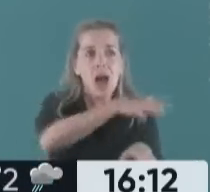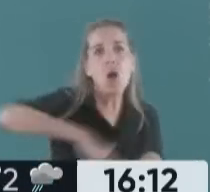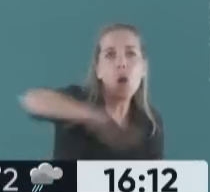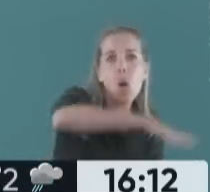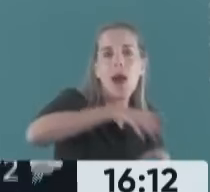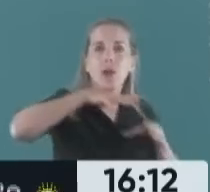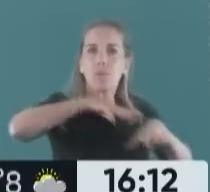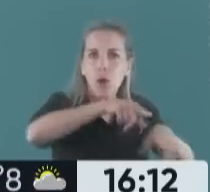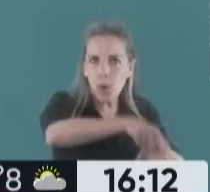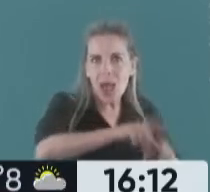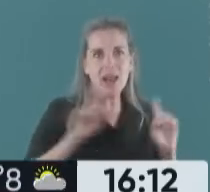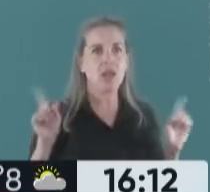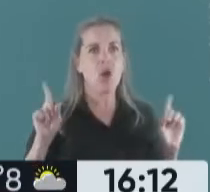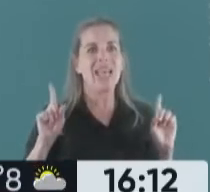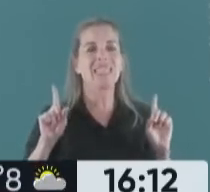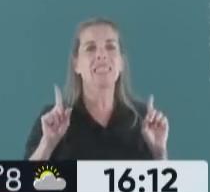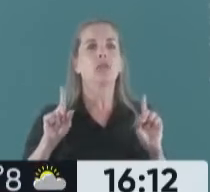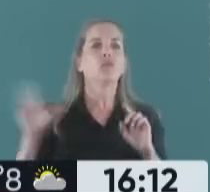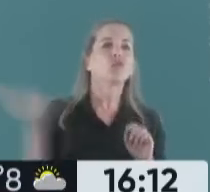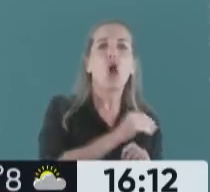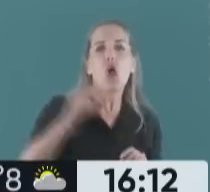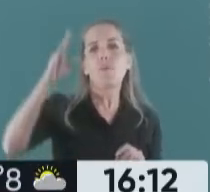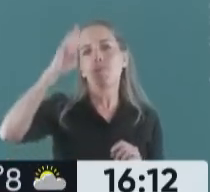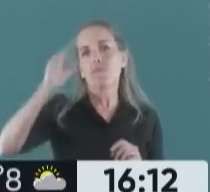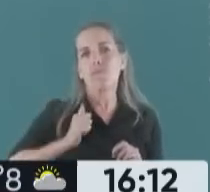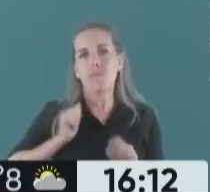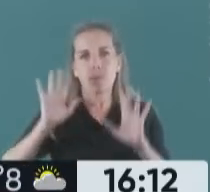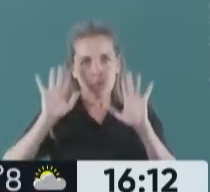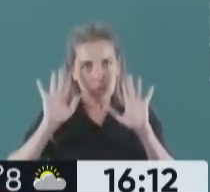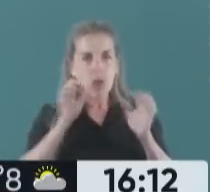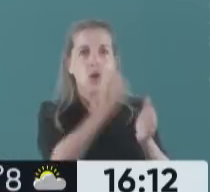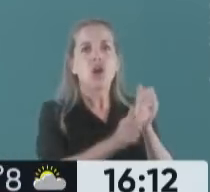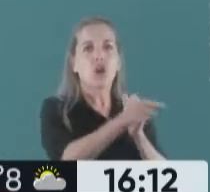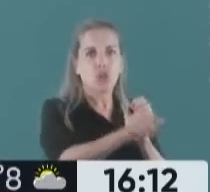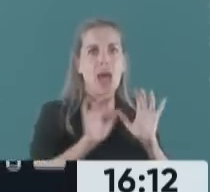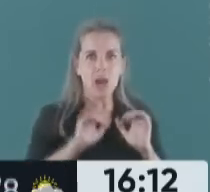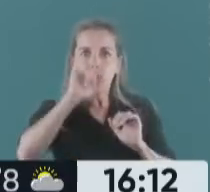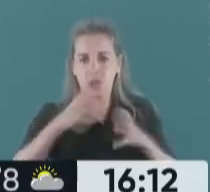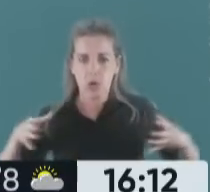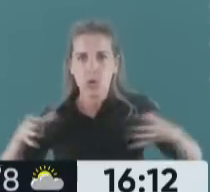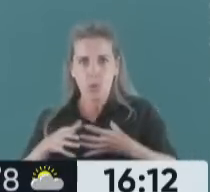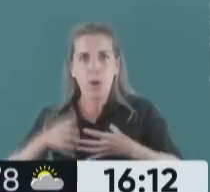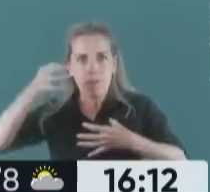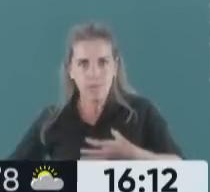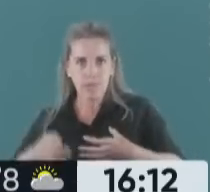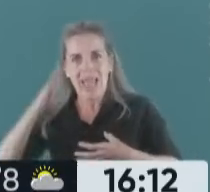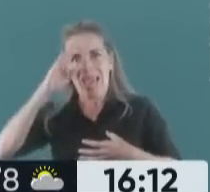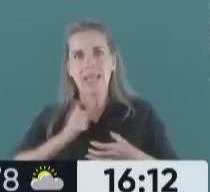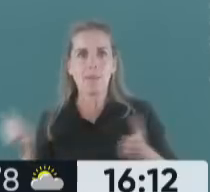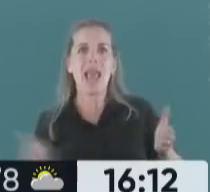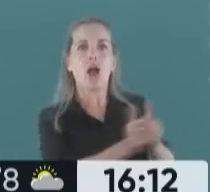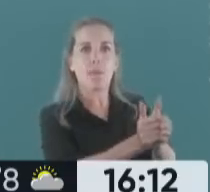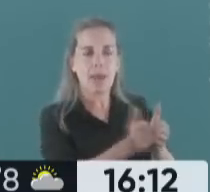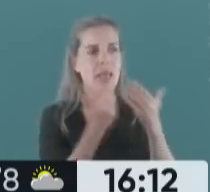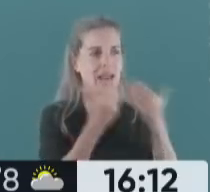barrios populares y no como parte del proceso de seguridad en Rosario, para lo cual sí están yendo los efectivos de Gendarmería. Muchas